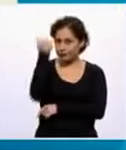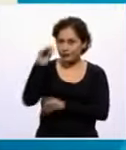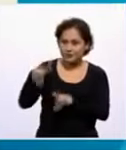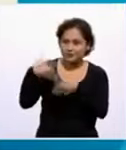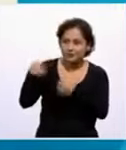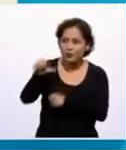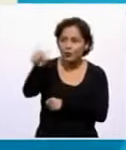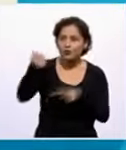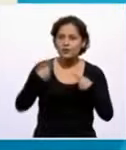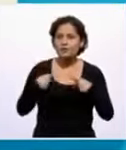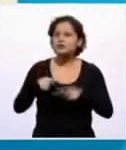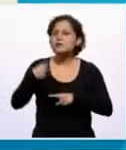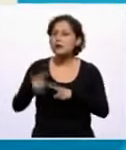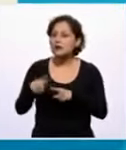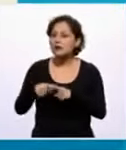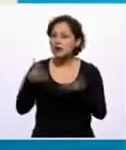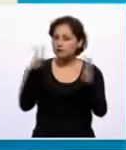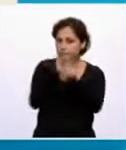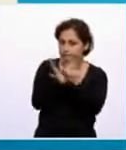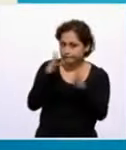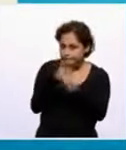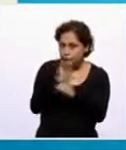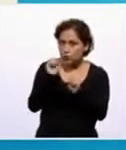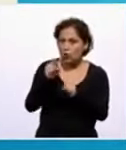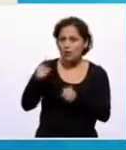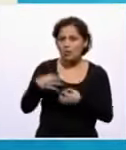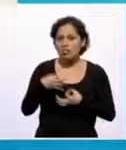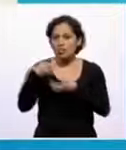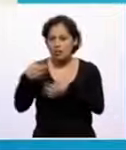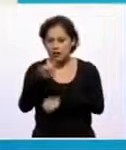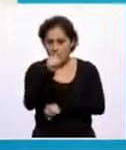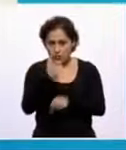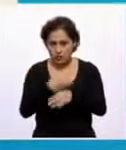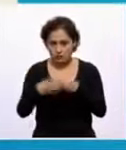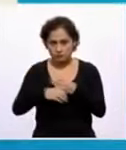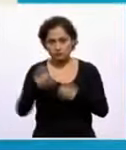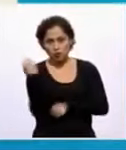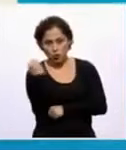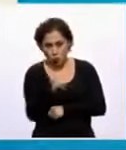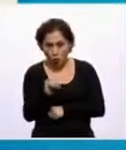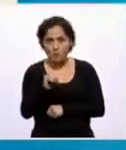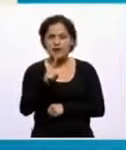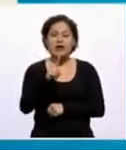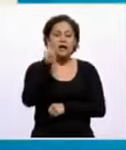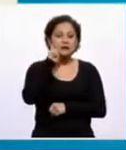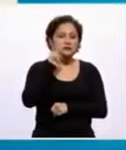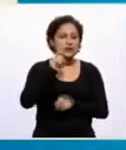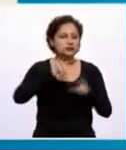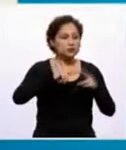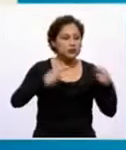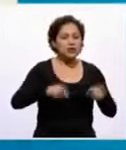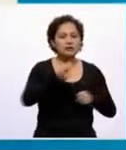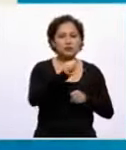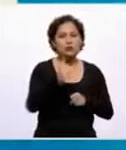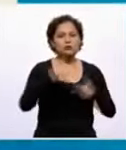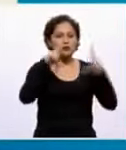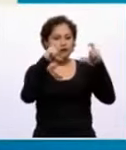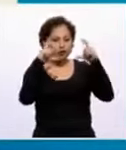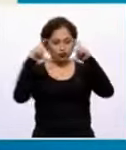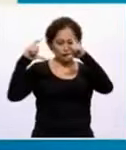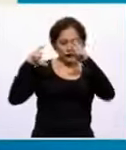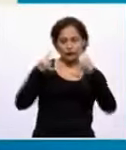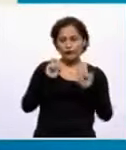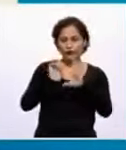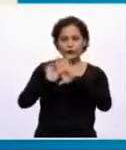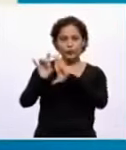no ser la que tú crees y obligarte a hacer cosas que no deseas, como obligarte a tener relaciones sexuales, tomar tus fotos para usarlas en pornografía